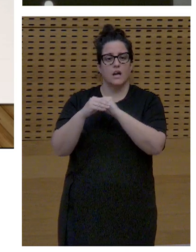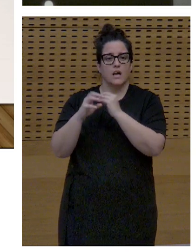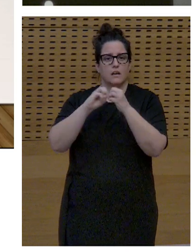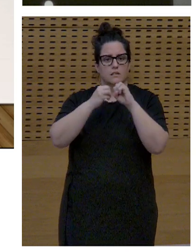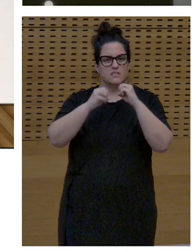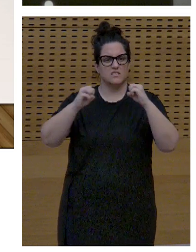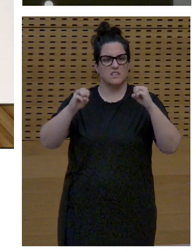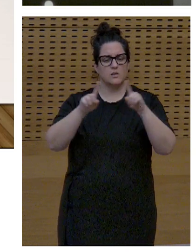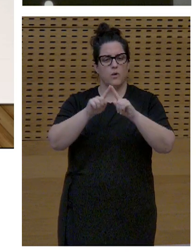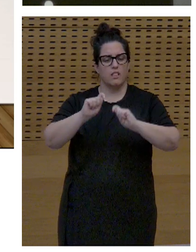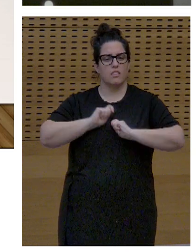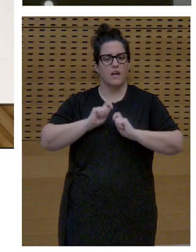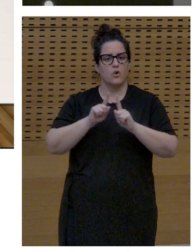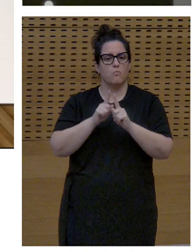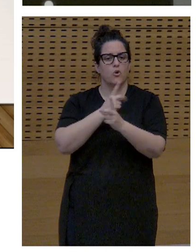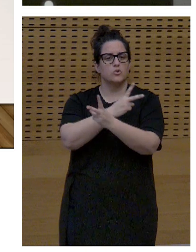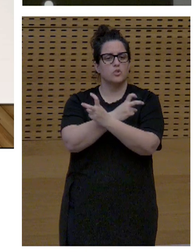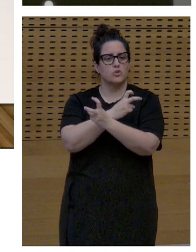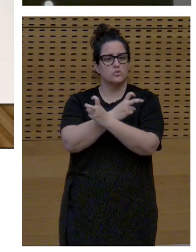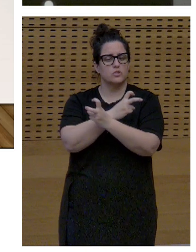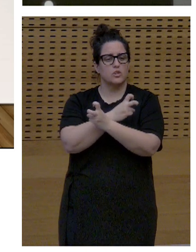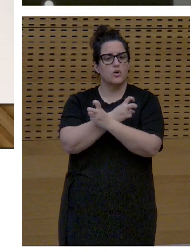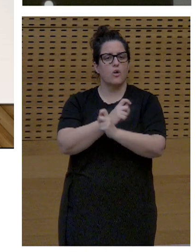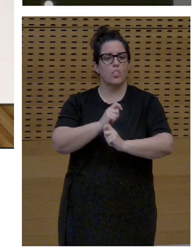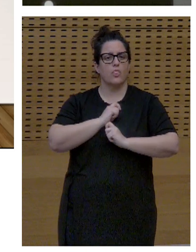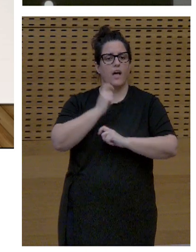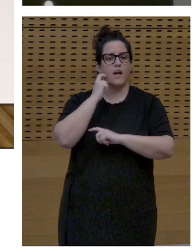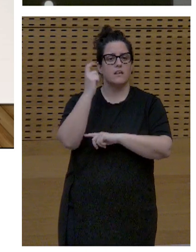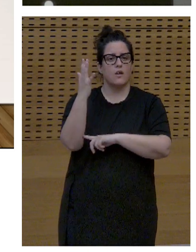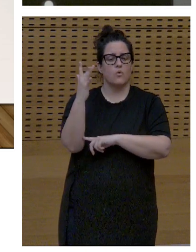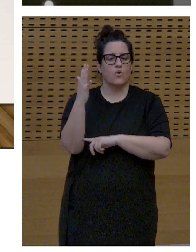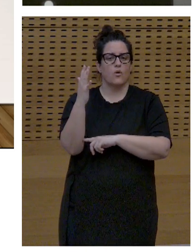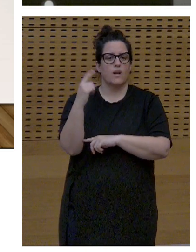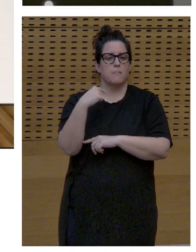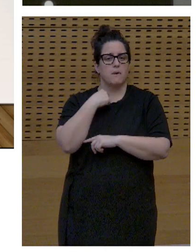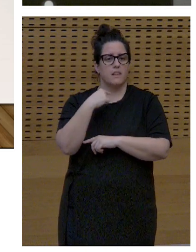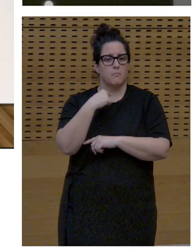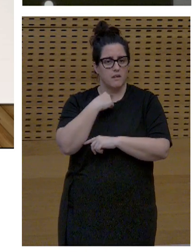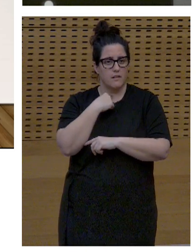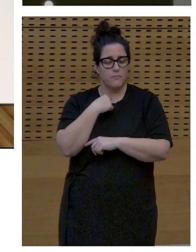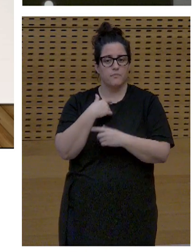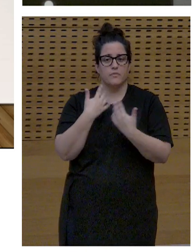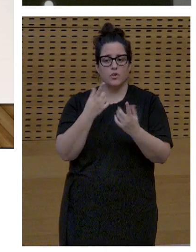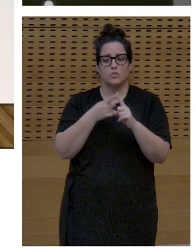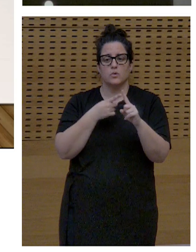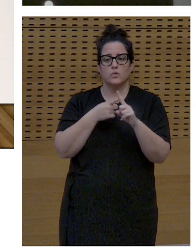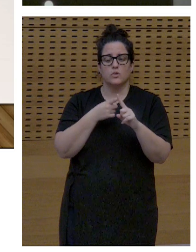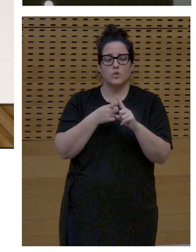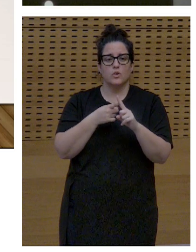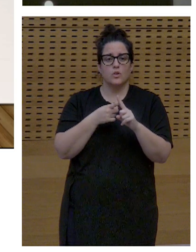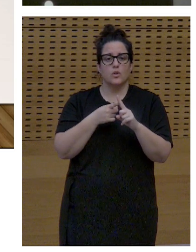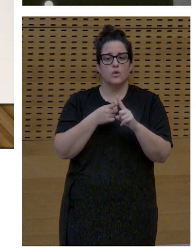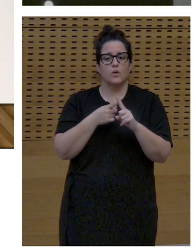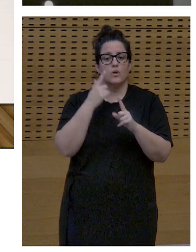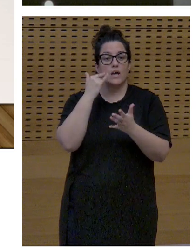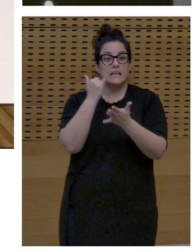como tóxico y que hace que las neuronas se vayan perdiendo. Pues sobre todo, los tratamientos en ensayo clínico